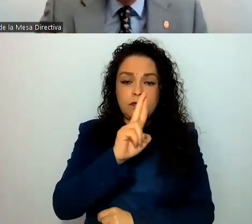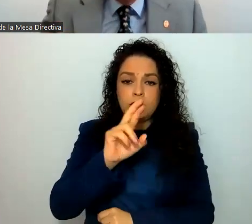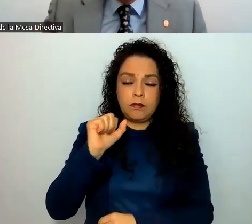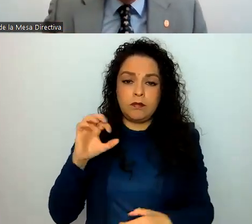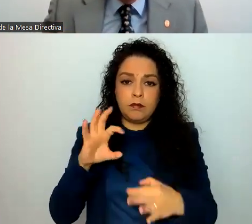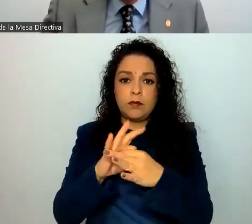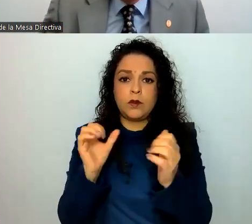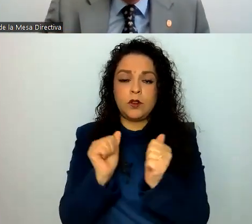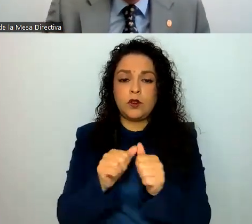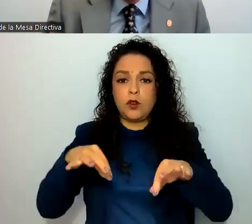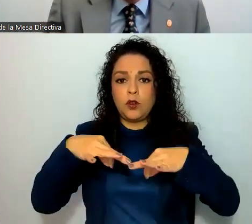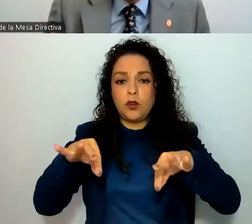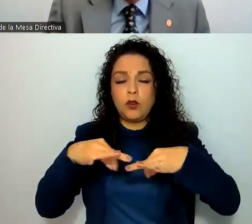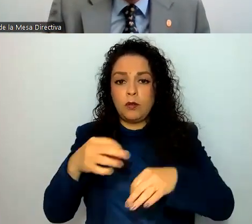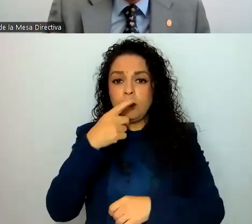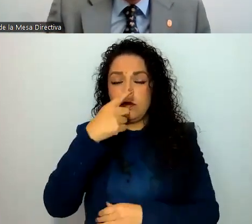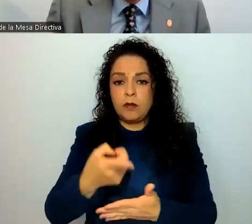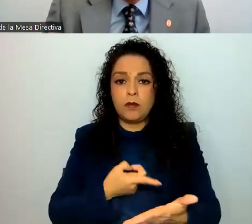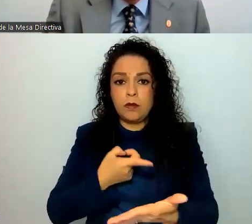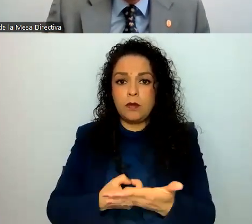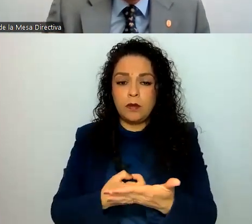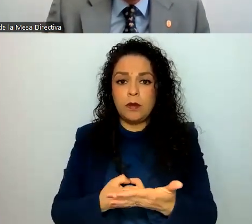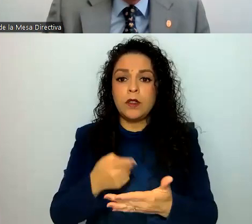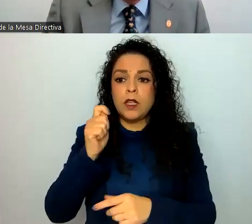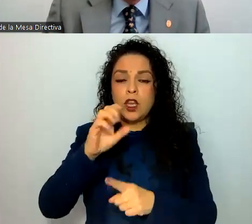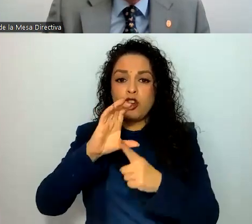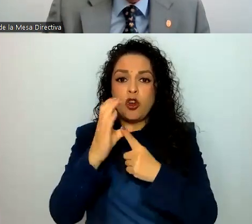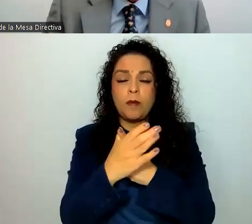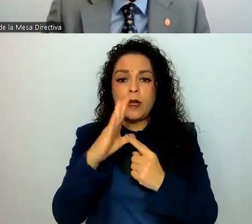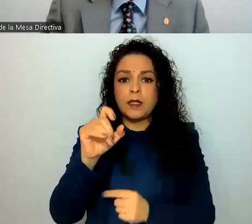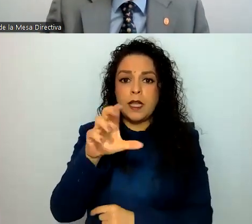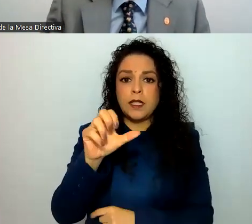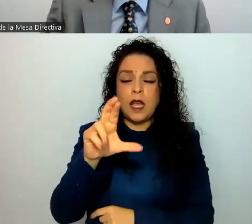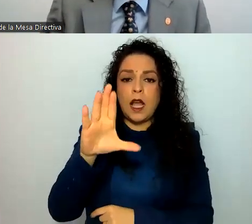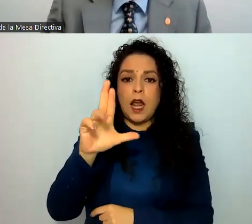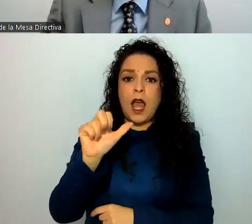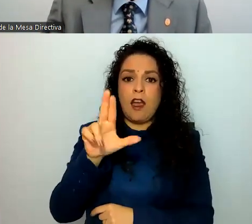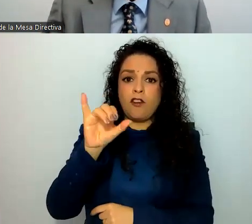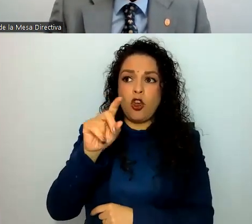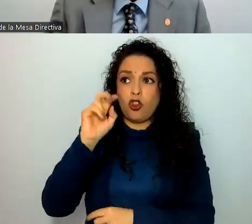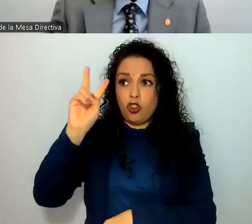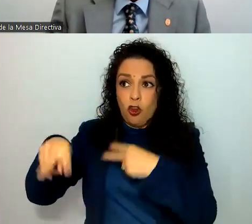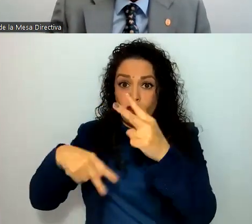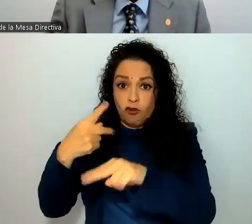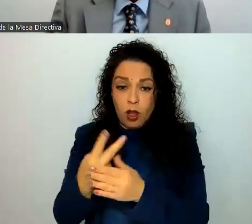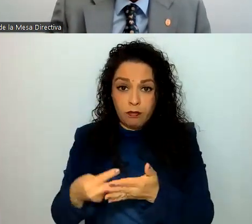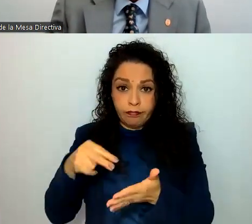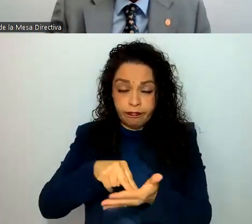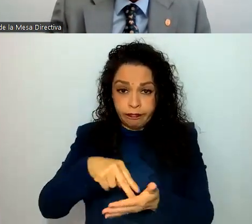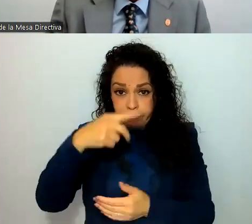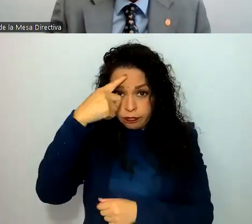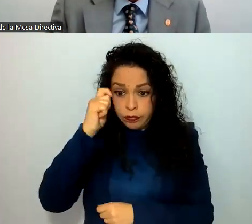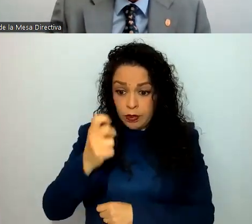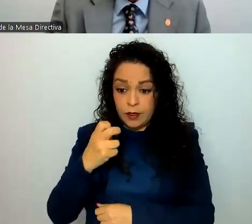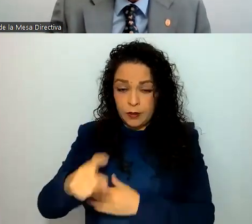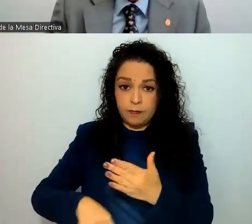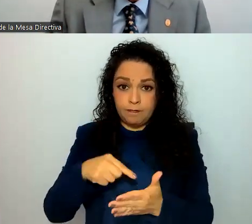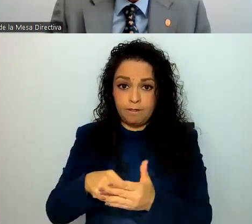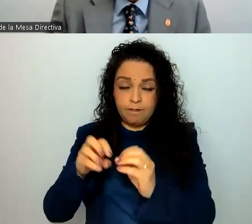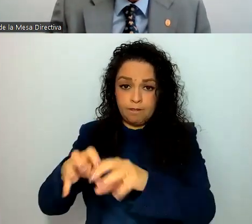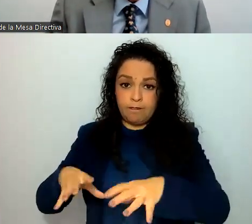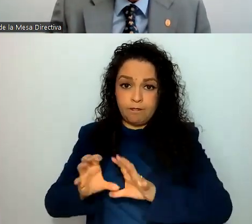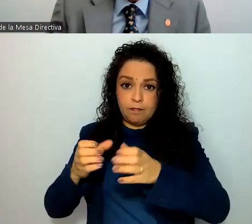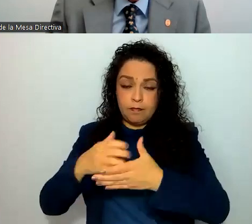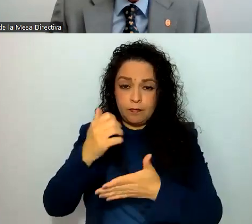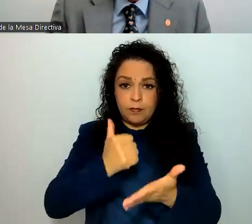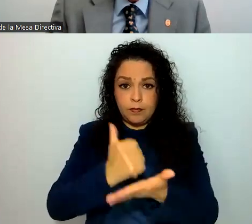a los documentos donde conste si el entonces comisionado César Cravioto fue citado y se presentó en comparecencia ante este órgano legislativo.